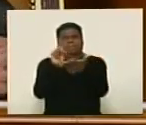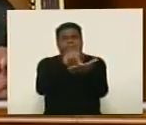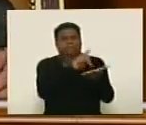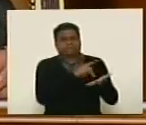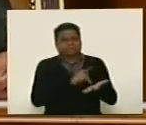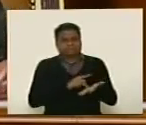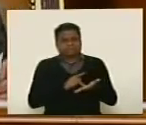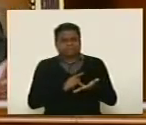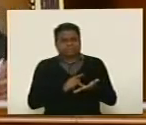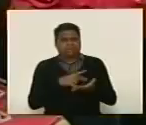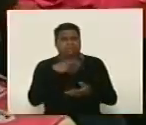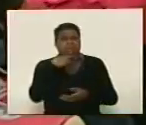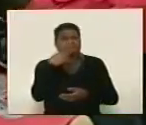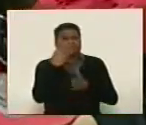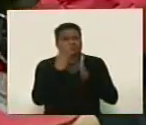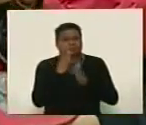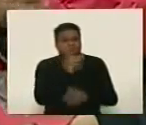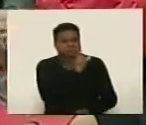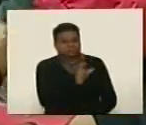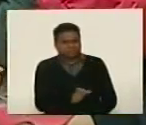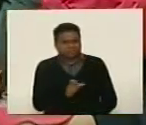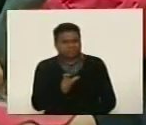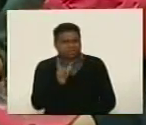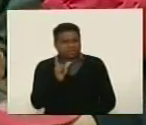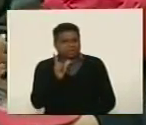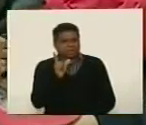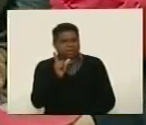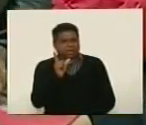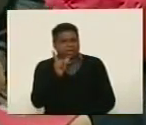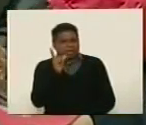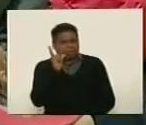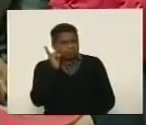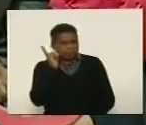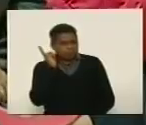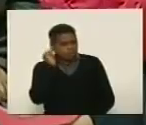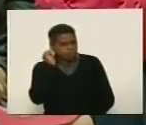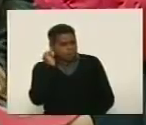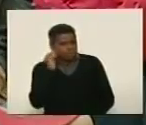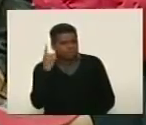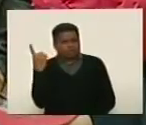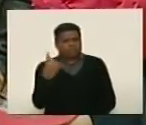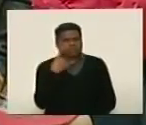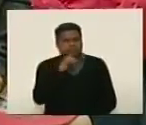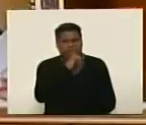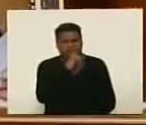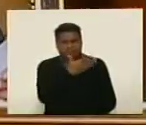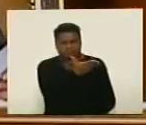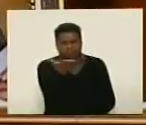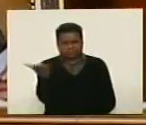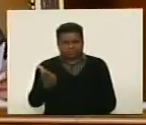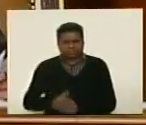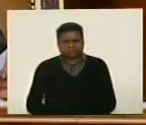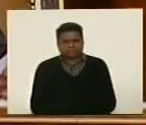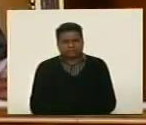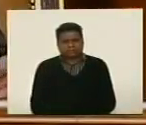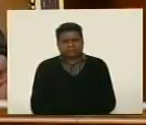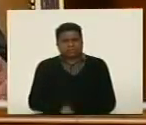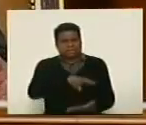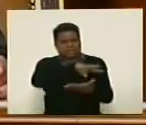la Asamblea Nacional Constituyente. Yo quiero solamente, para efectos informativos,